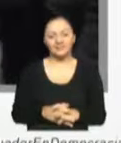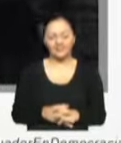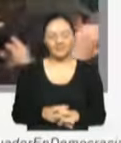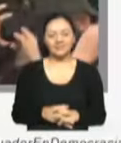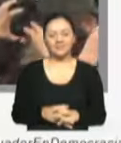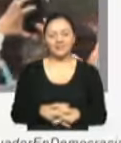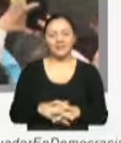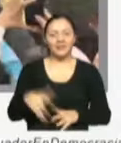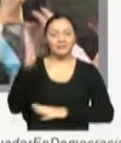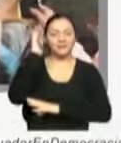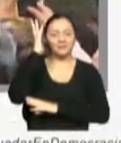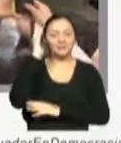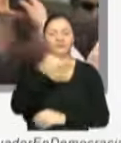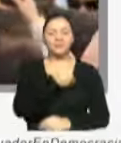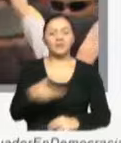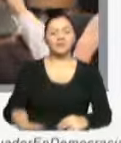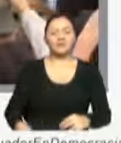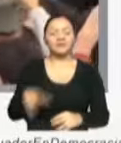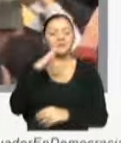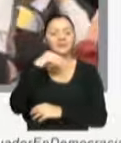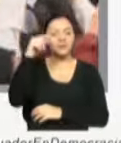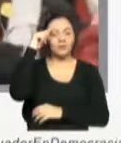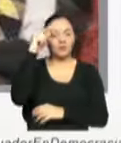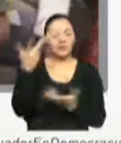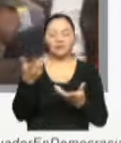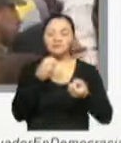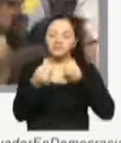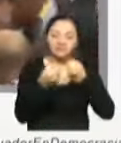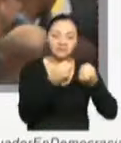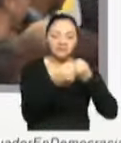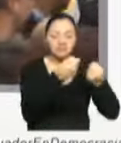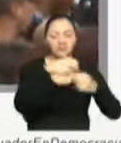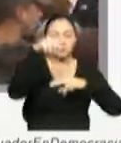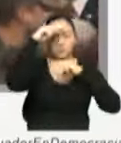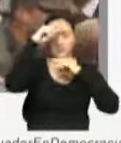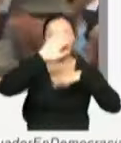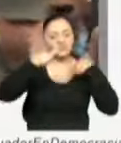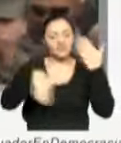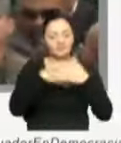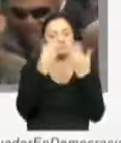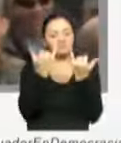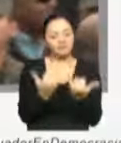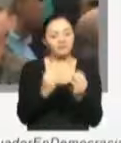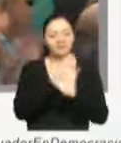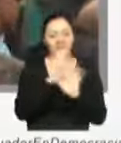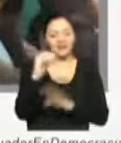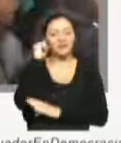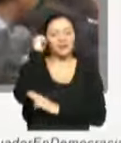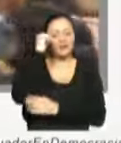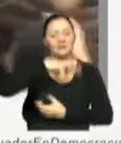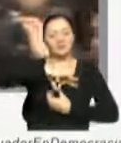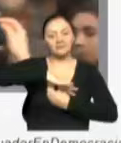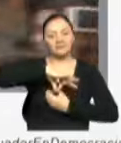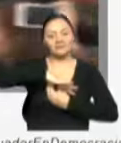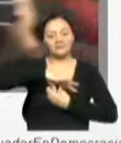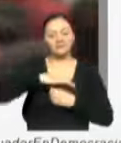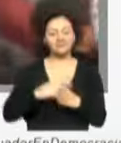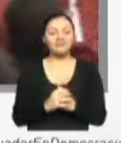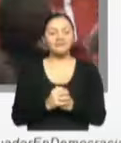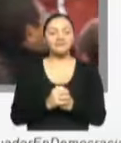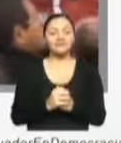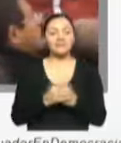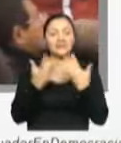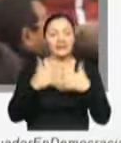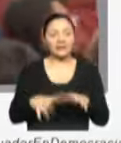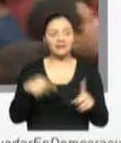Eran las declaraciones del presidente de la República, Rafael Correa Delgado, luego de haber hecho efectivo su derecho al sufragio, sin